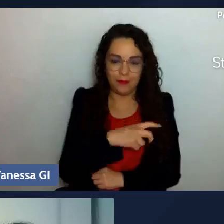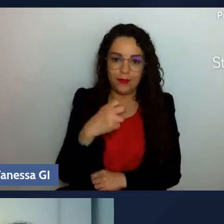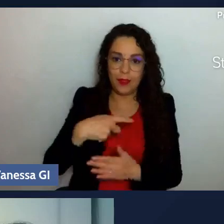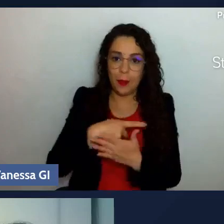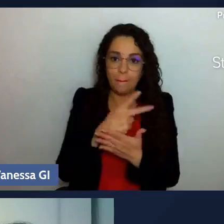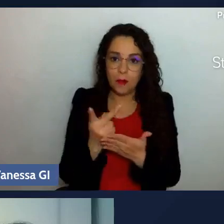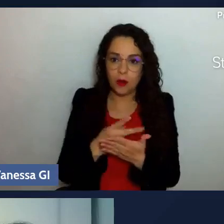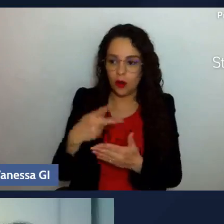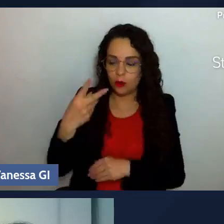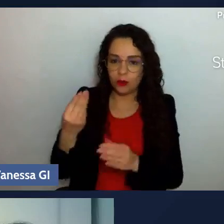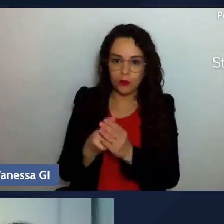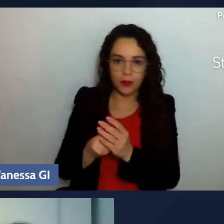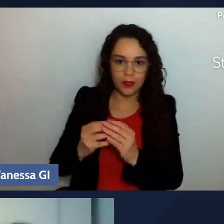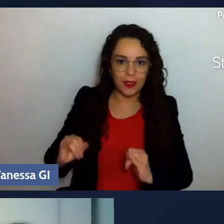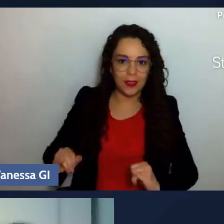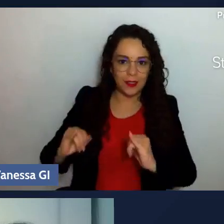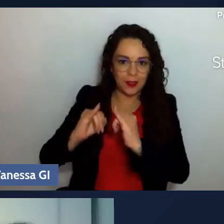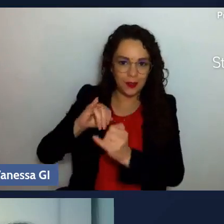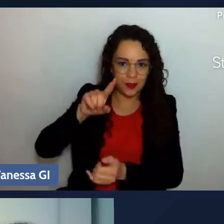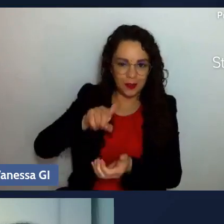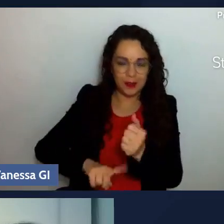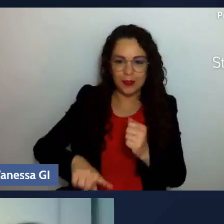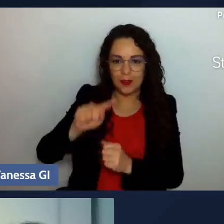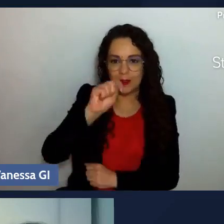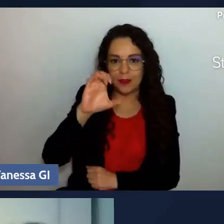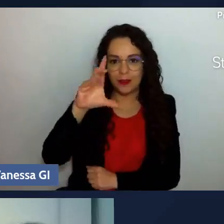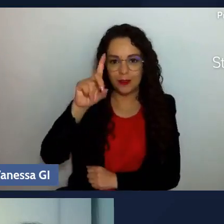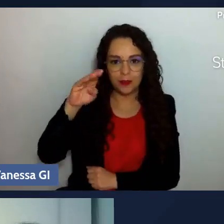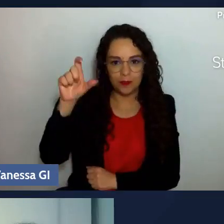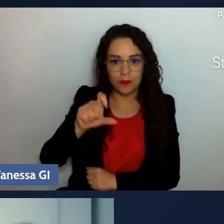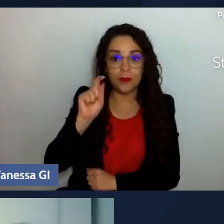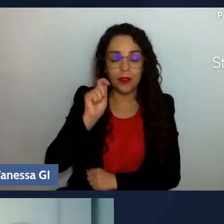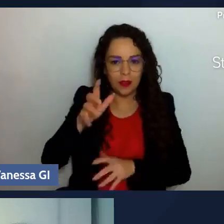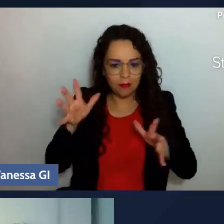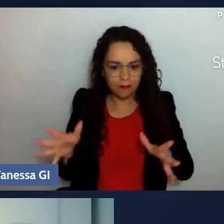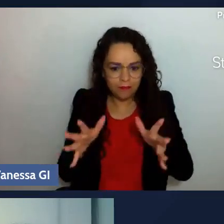del Tribunal Electoral de la Ciudad de México, Actívate CDMX.